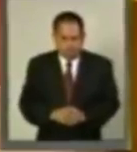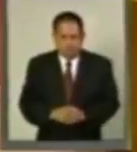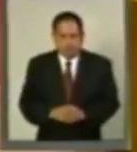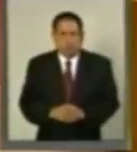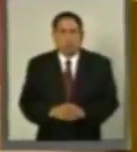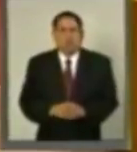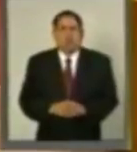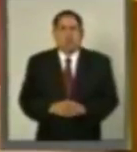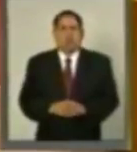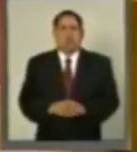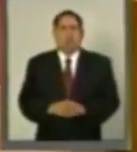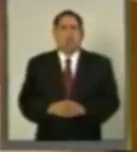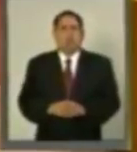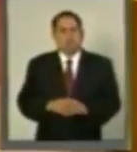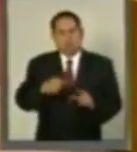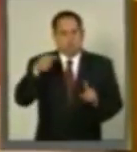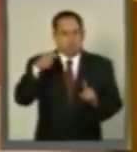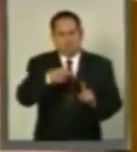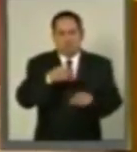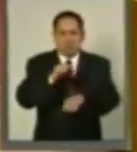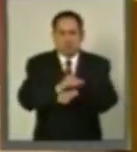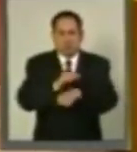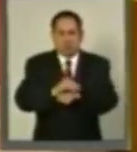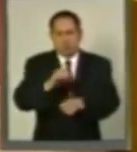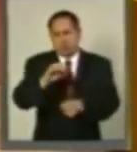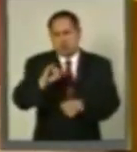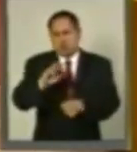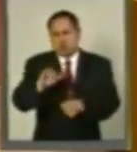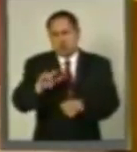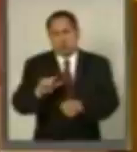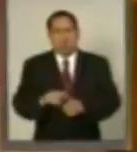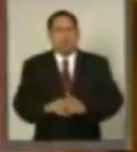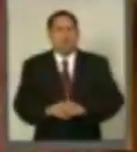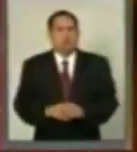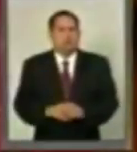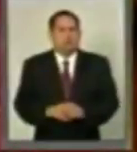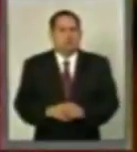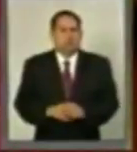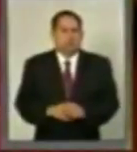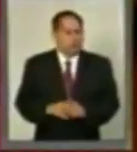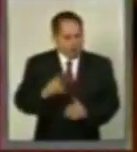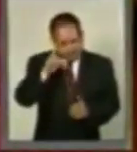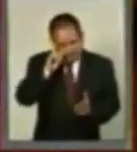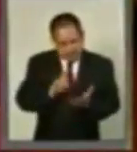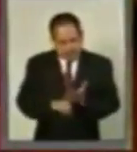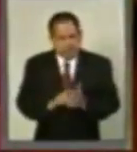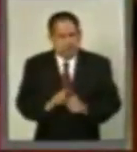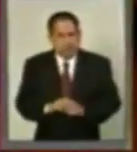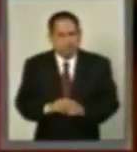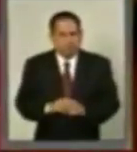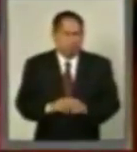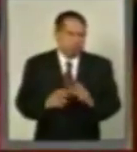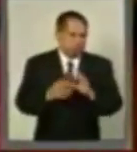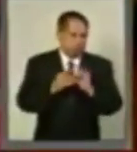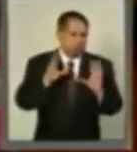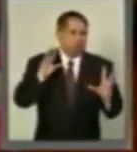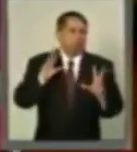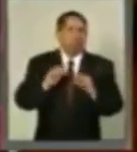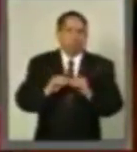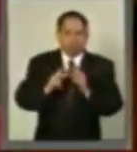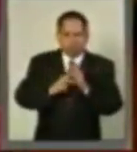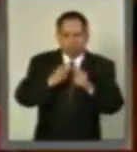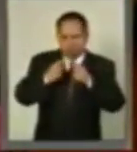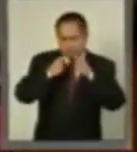Iría muy directo al tema de protección civil. Creo que vale la pena hacer un recuento, vale la